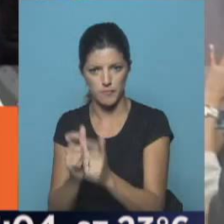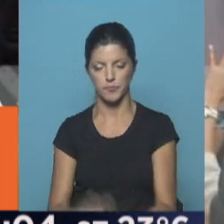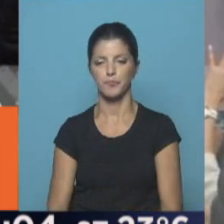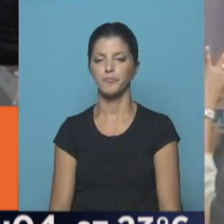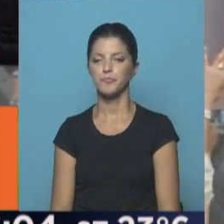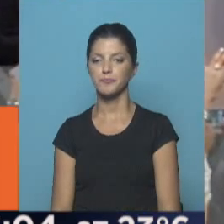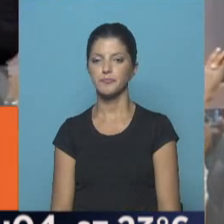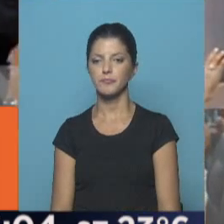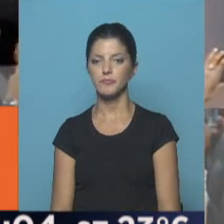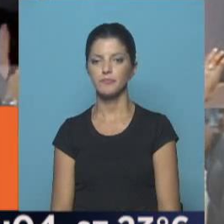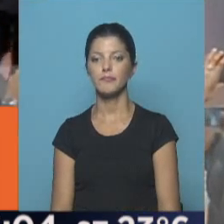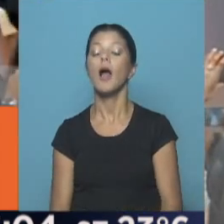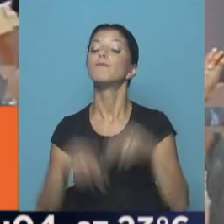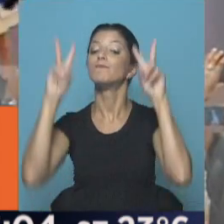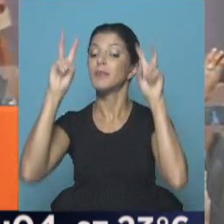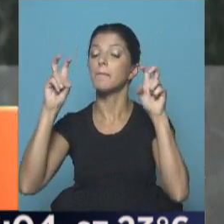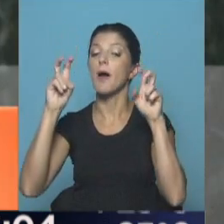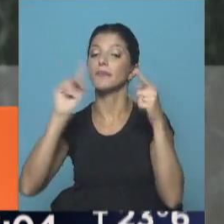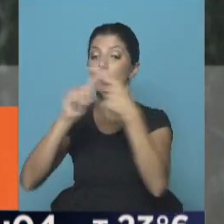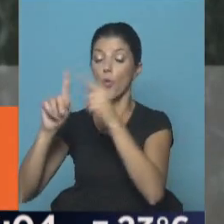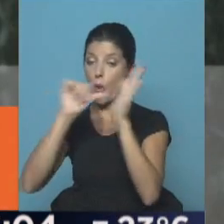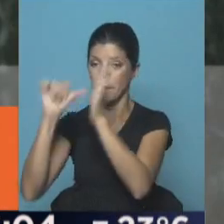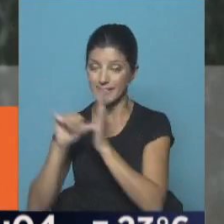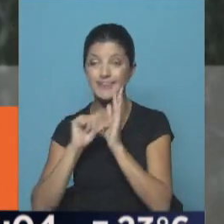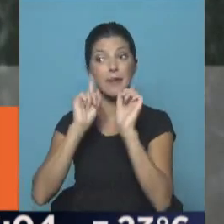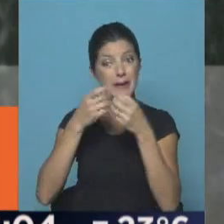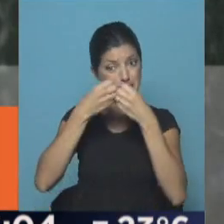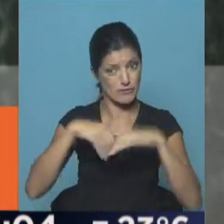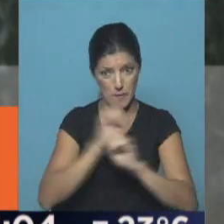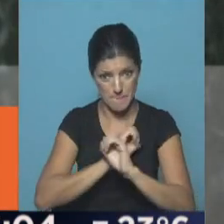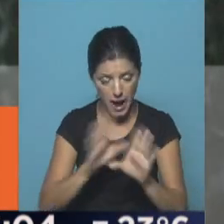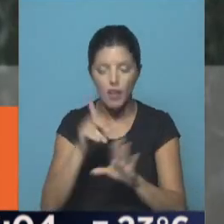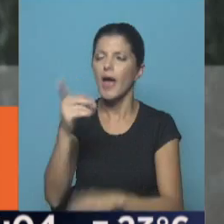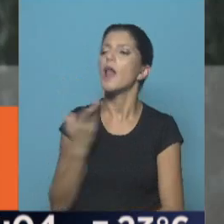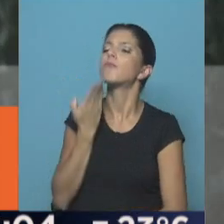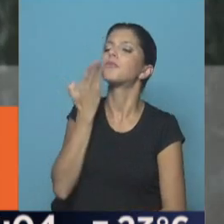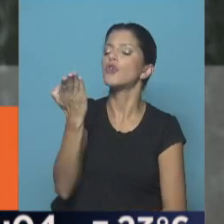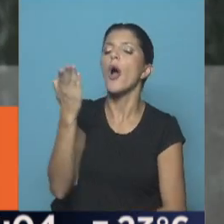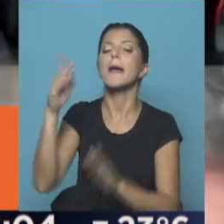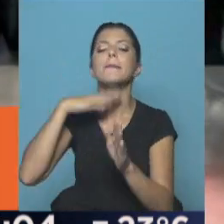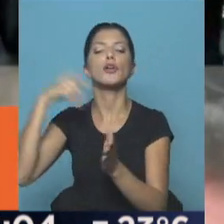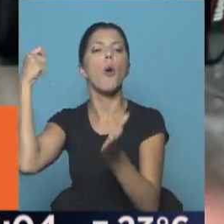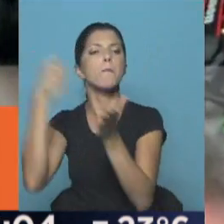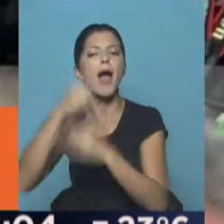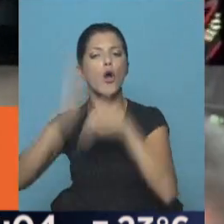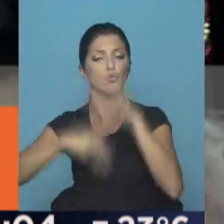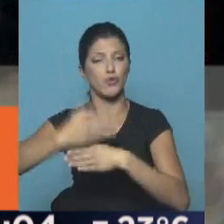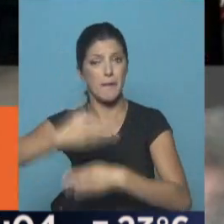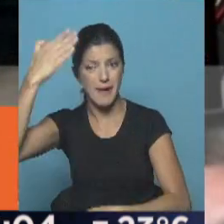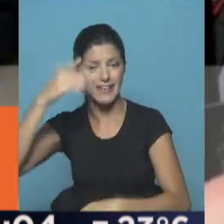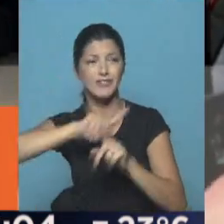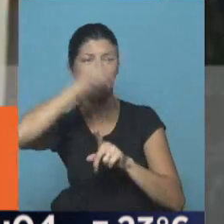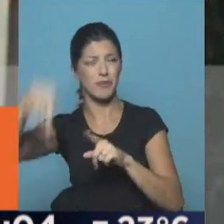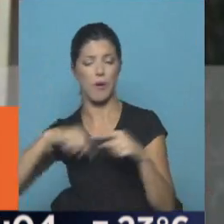En el plano internacional, Trump tampoco comenzó con buen pie. El reclamo para que México pague por el muro provocó una crisis